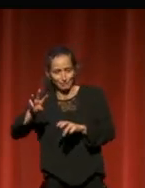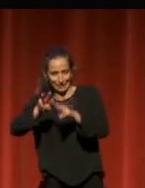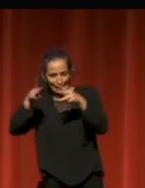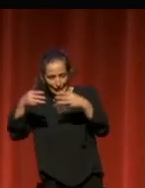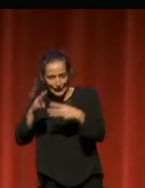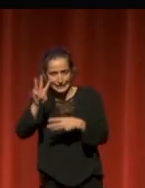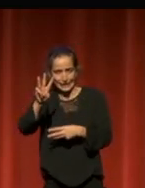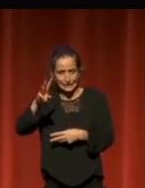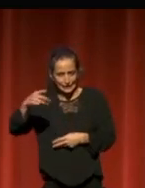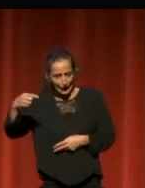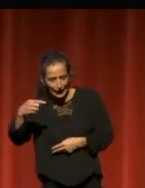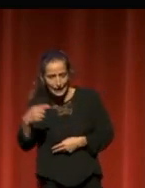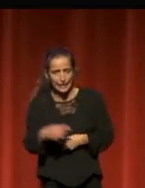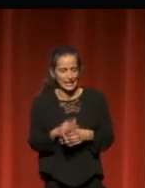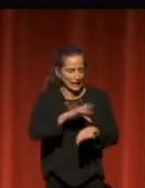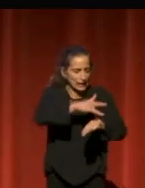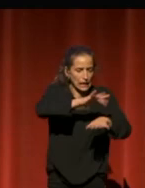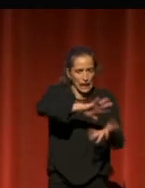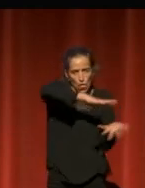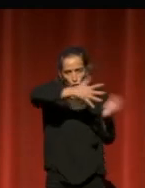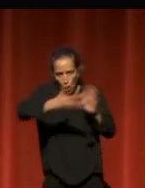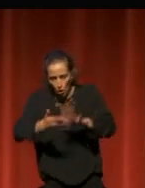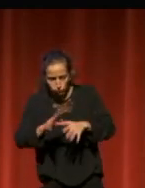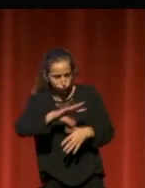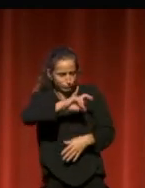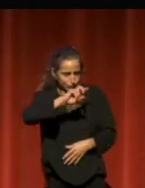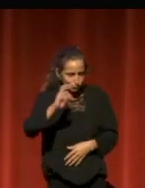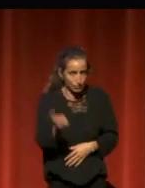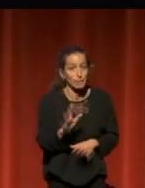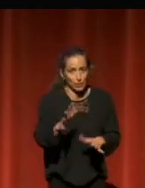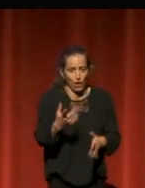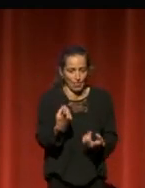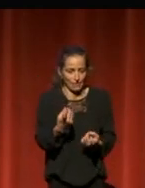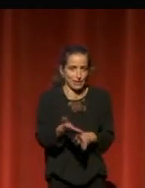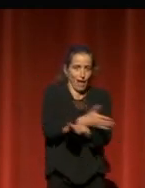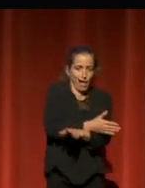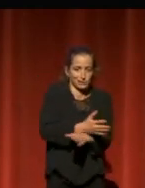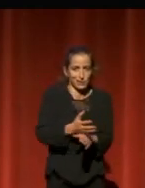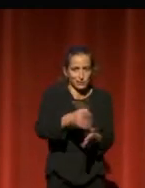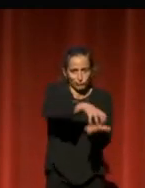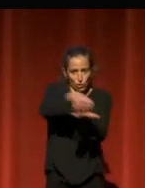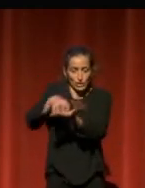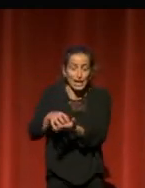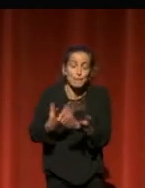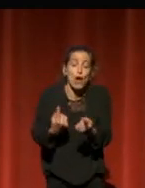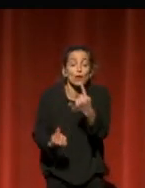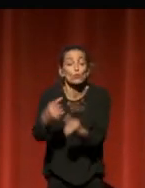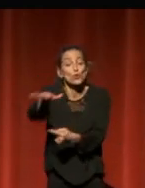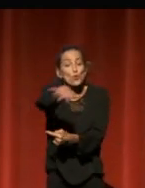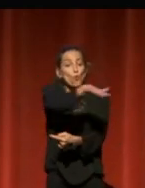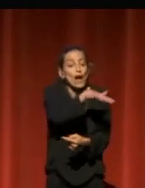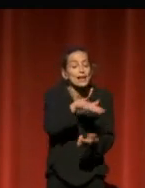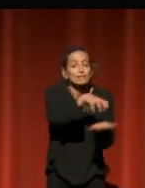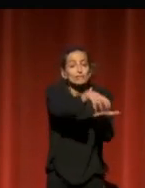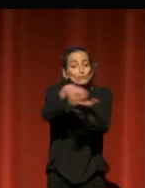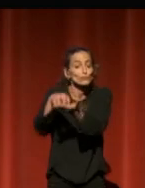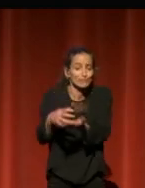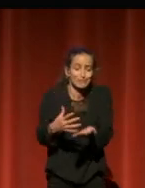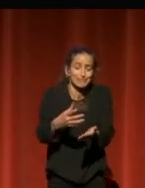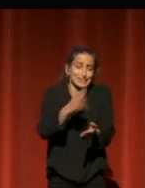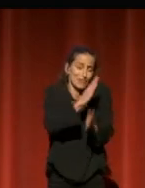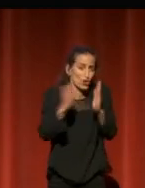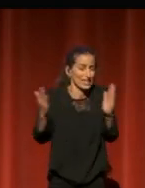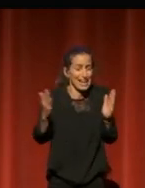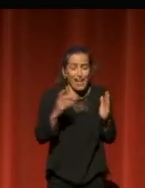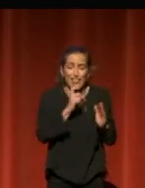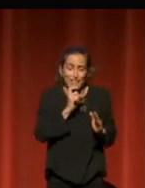digitalización, pero para eso tiene que haber bibliotecas. Y hay muchos sitios donde que haya bibliotecas es complicado. Y que las haya en condiciones también, porque el hecho de